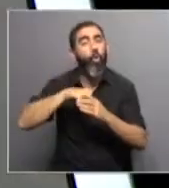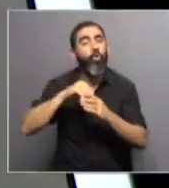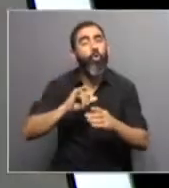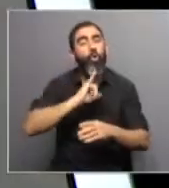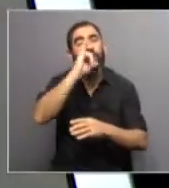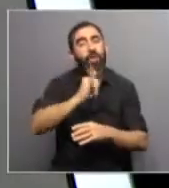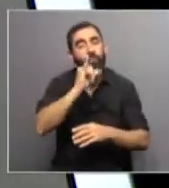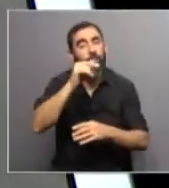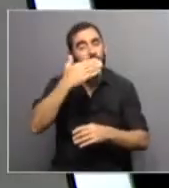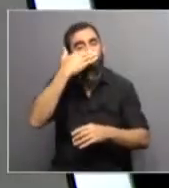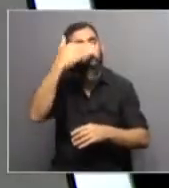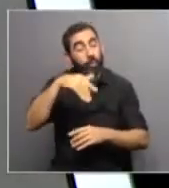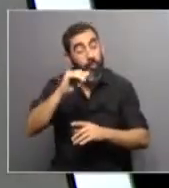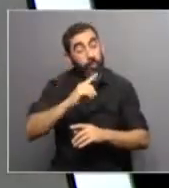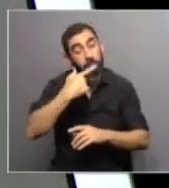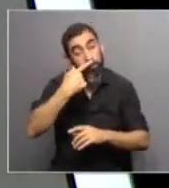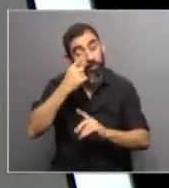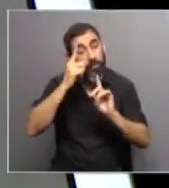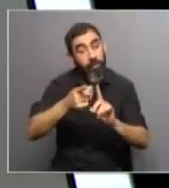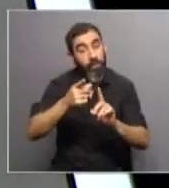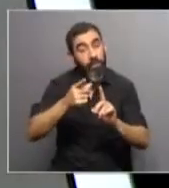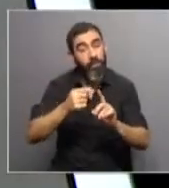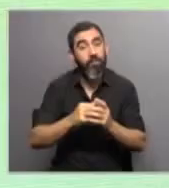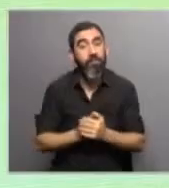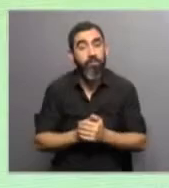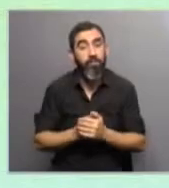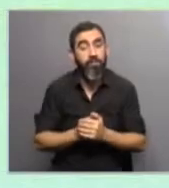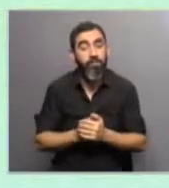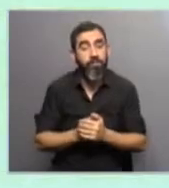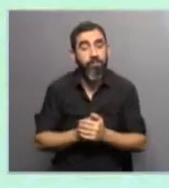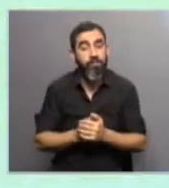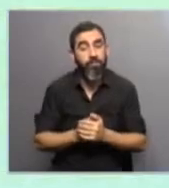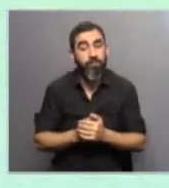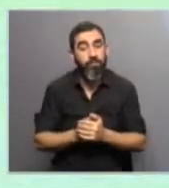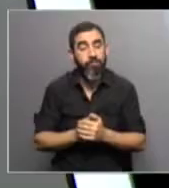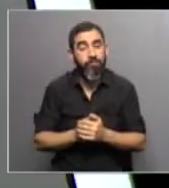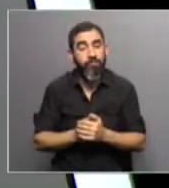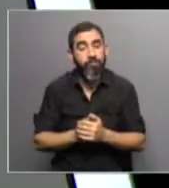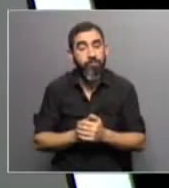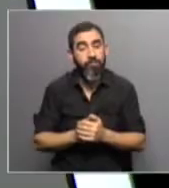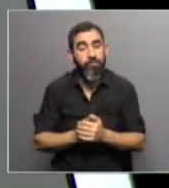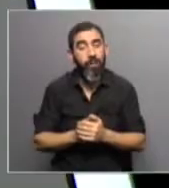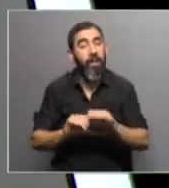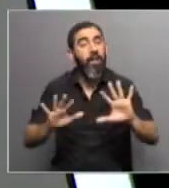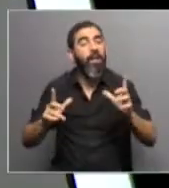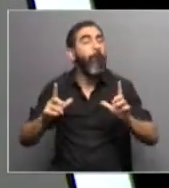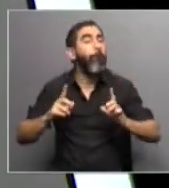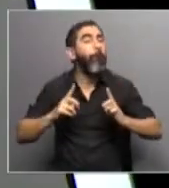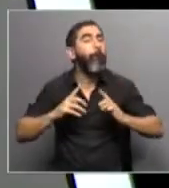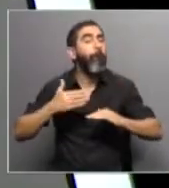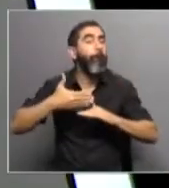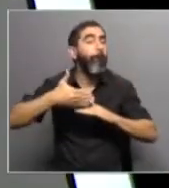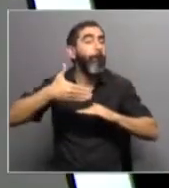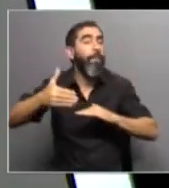con la región, hay otro dato que es bien interesante, que es la modelización. Marcelo, por un lado, es ¿qué se espera